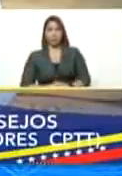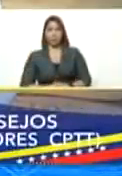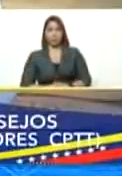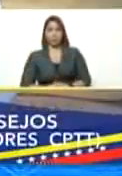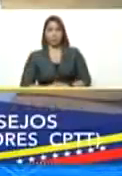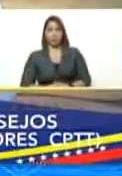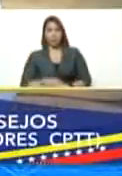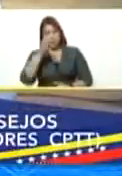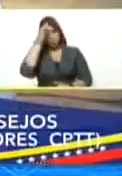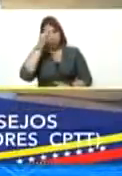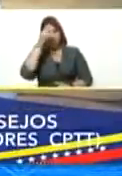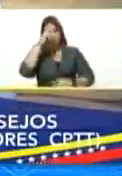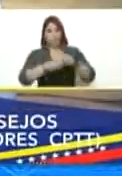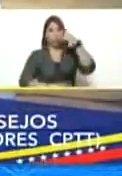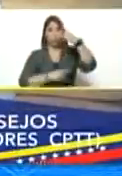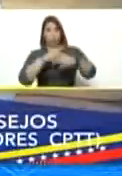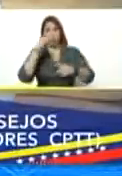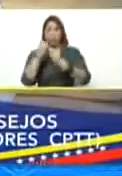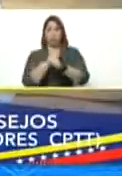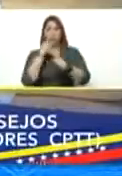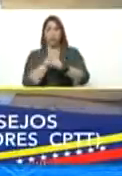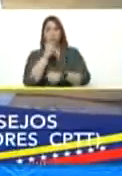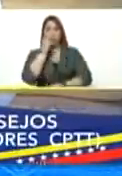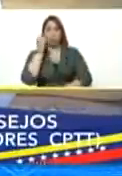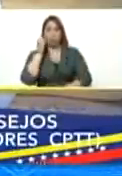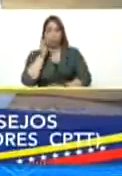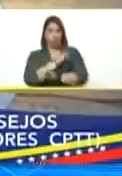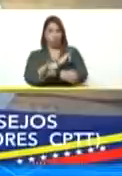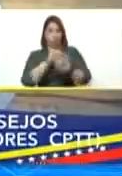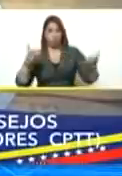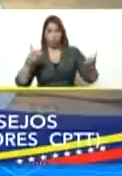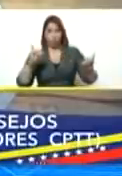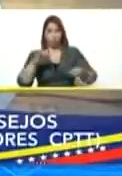2.555 consejos productivos de trabajadores y trabajadoras ya.